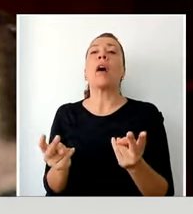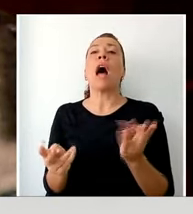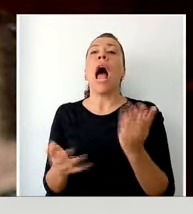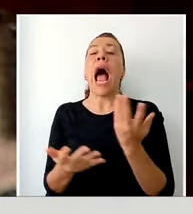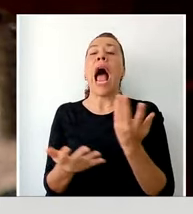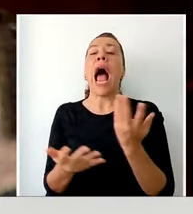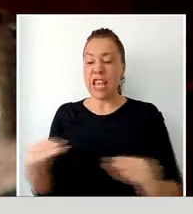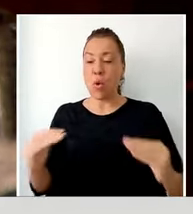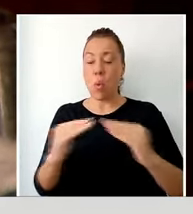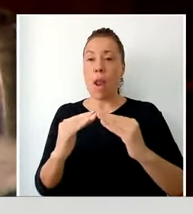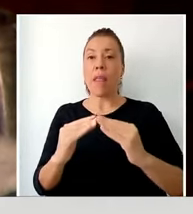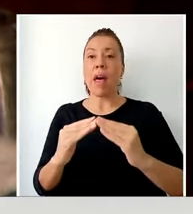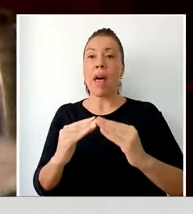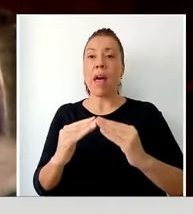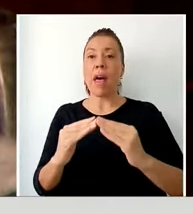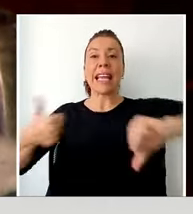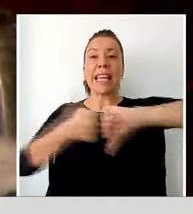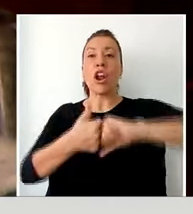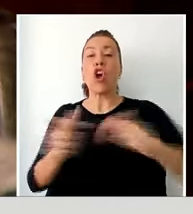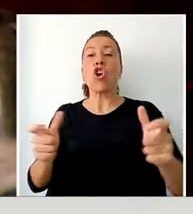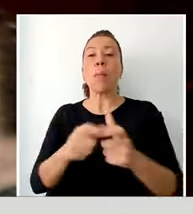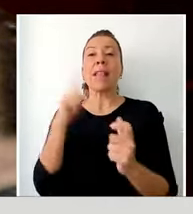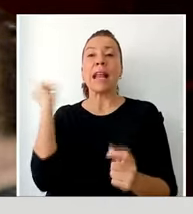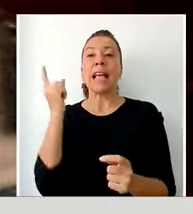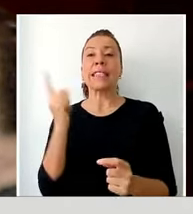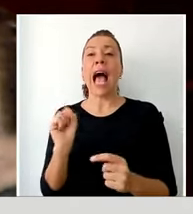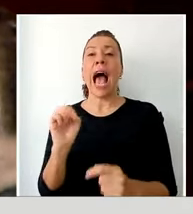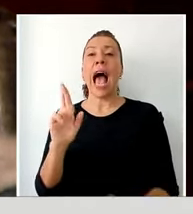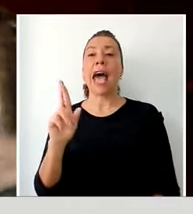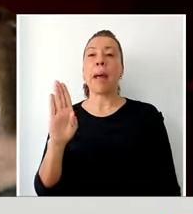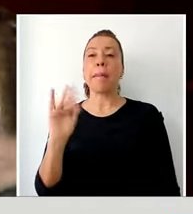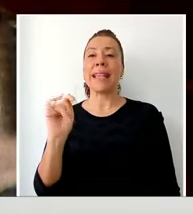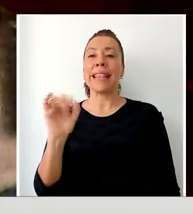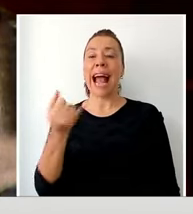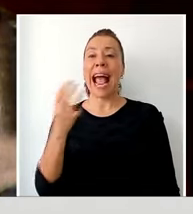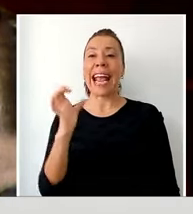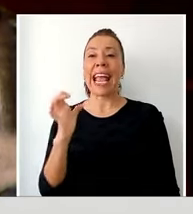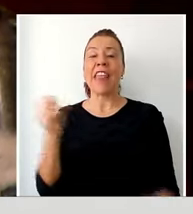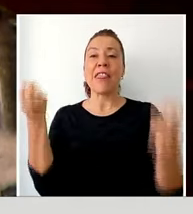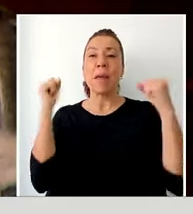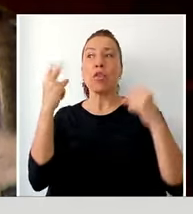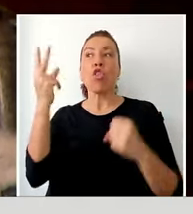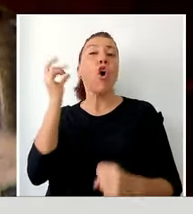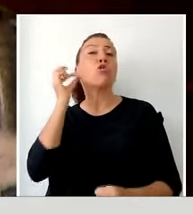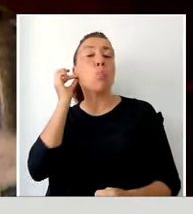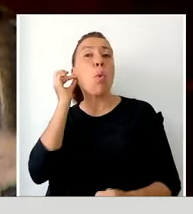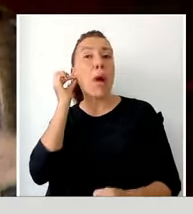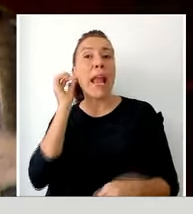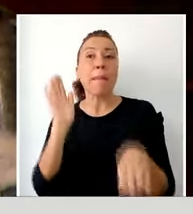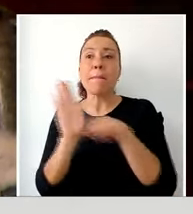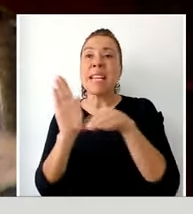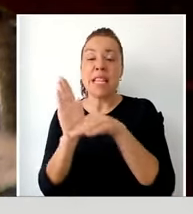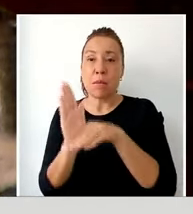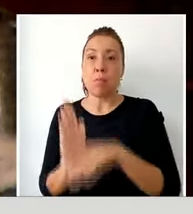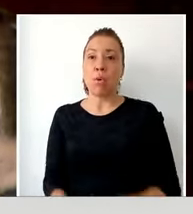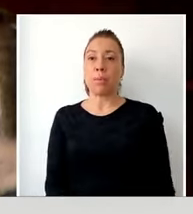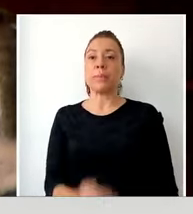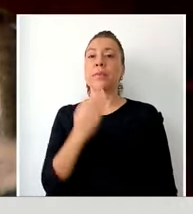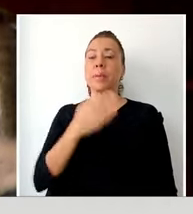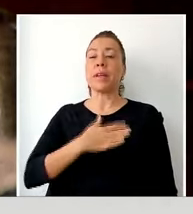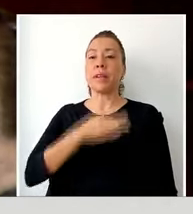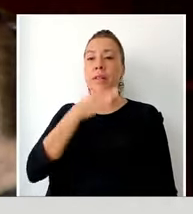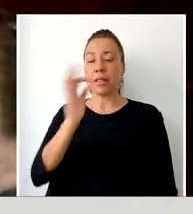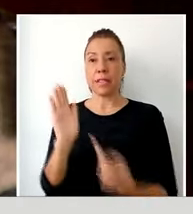comité Nacional de arbitraje deportivo asegurando que al menos dos sean mujeres entre otros aspectos quiero destacar que este proyecto